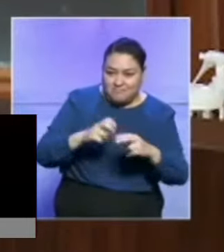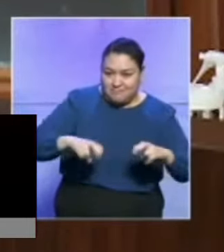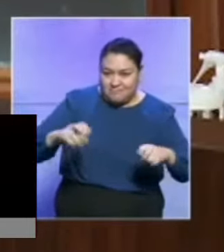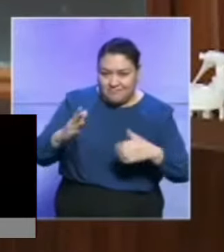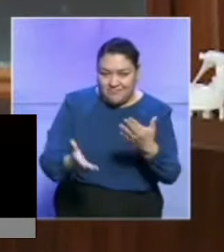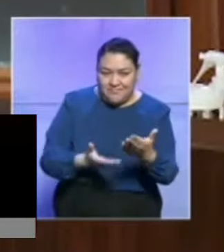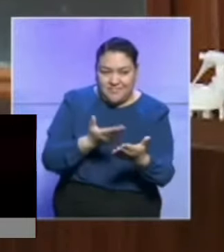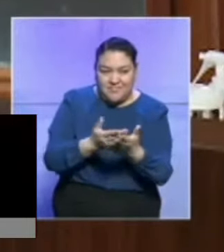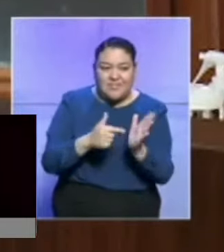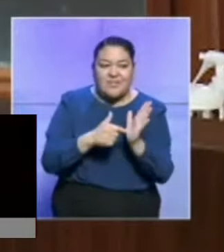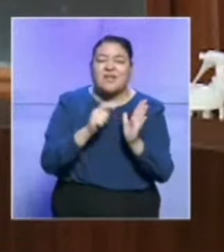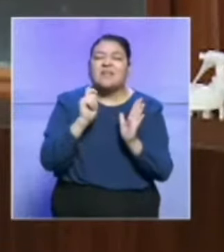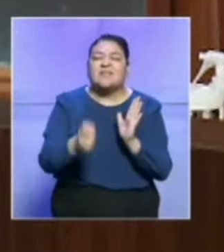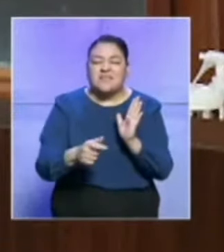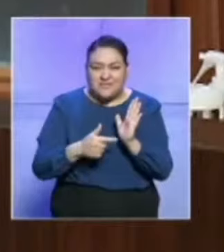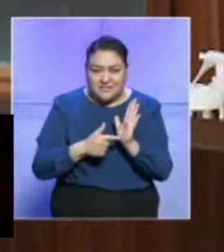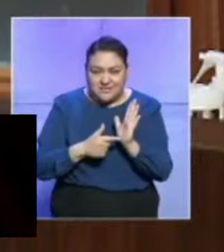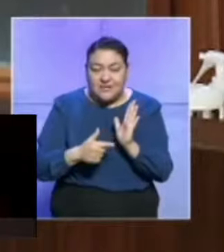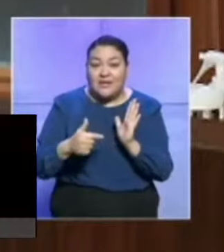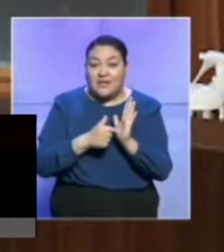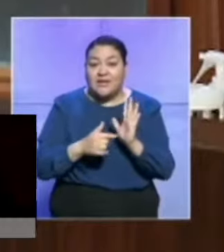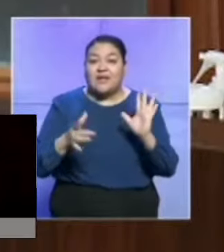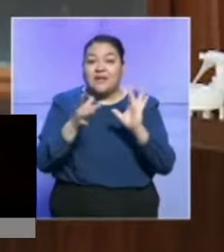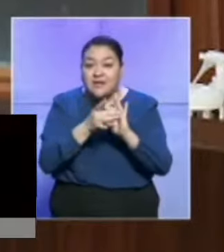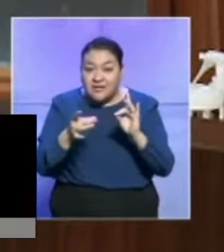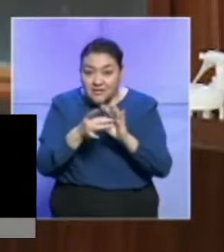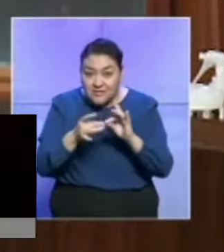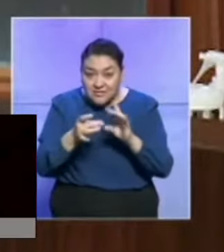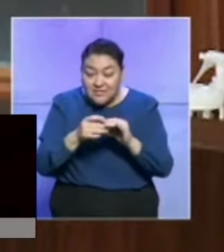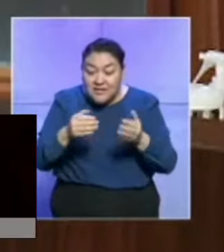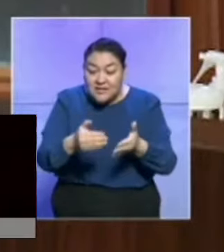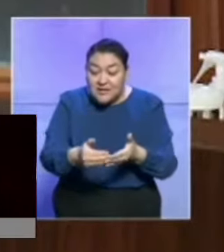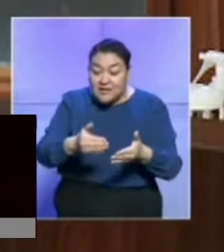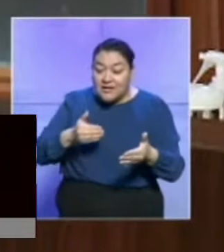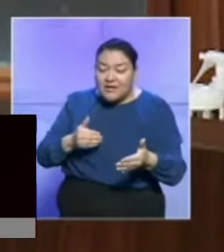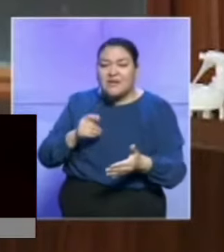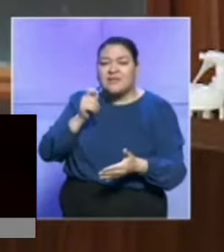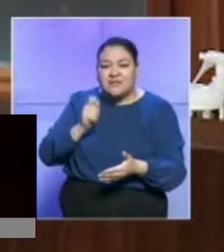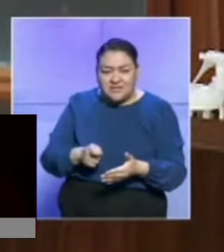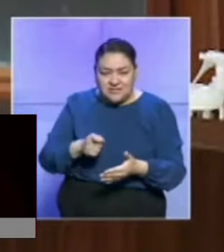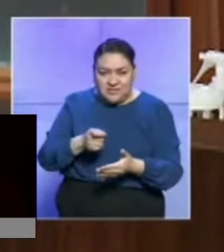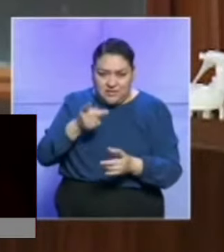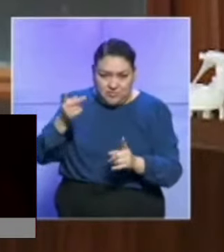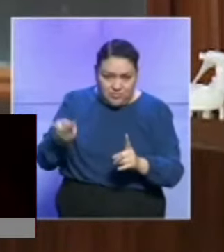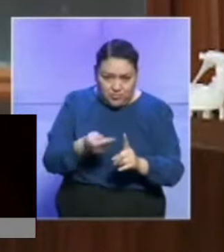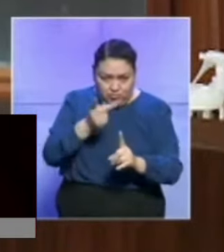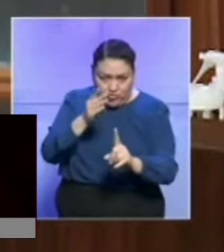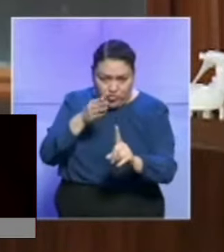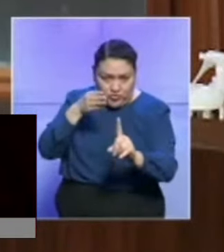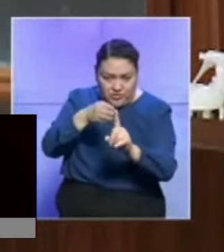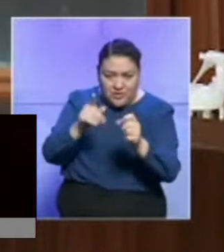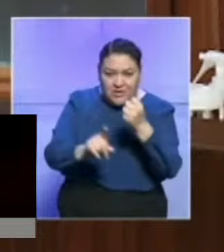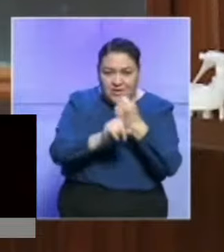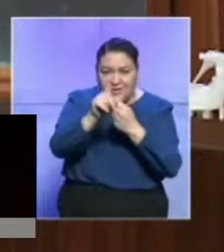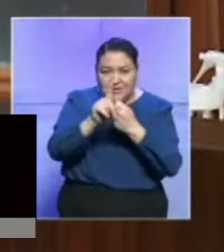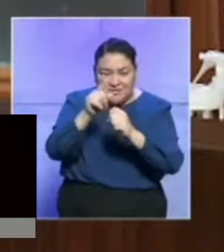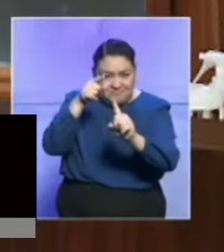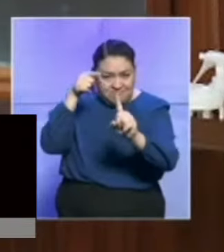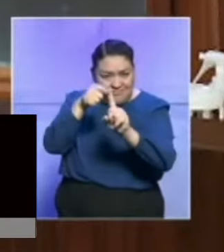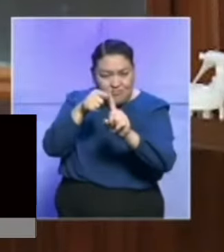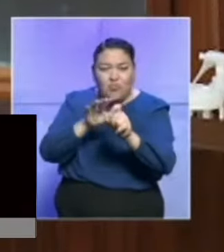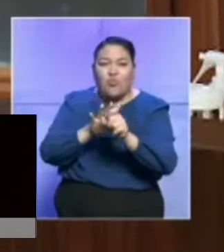entonces, sobre la resolución o el acto justamente impugnado. Entonces, esto es lo que en una sentencia